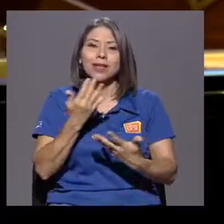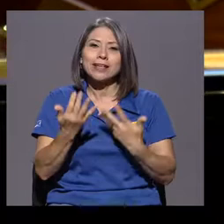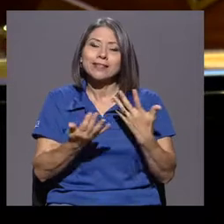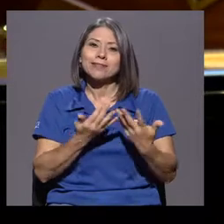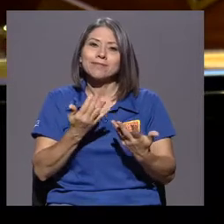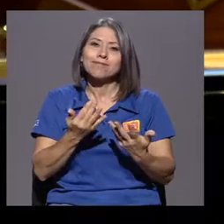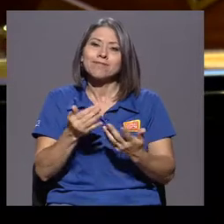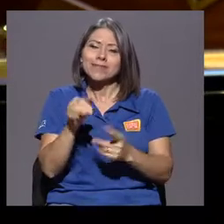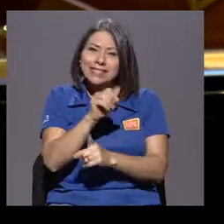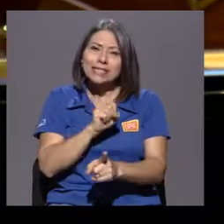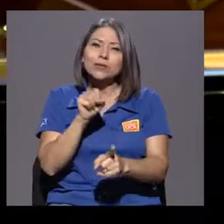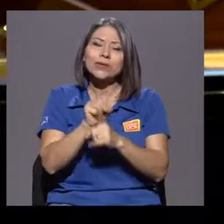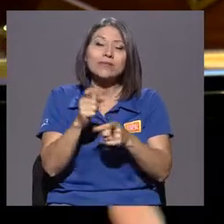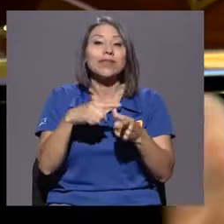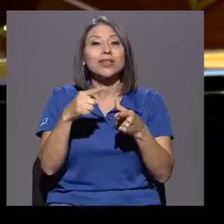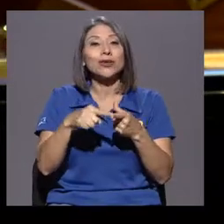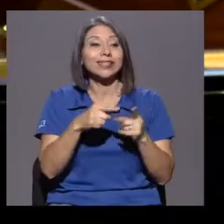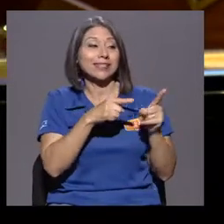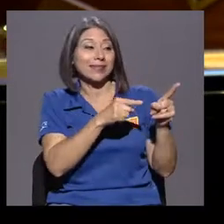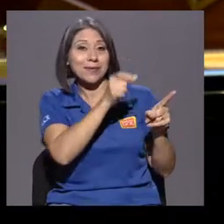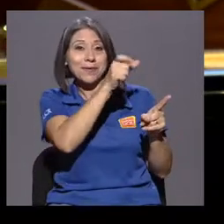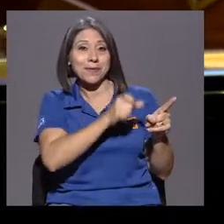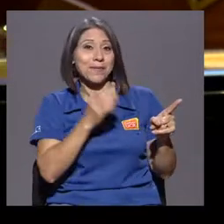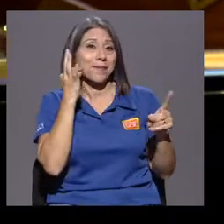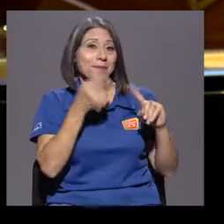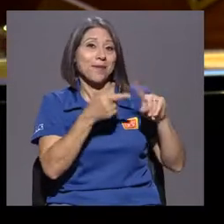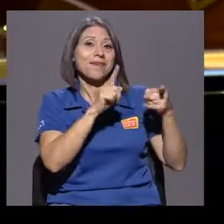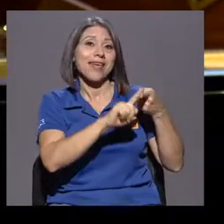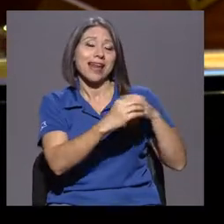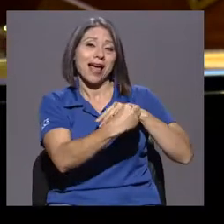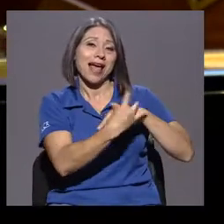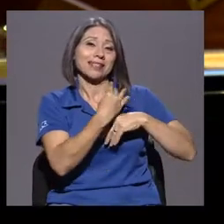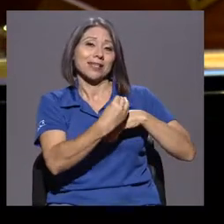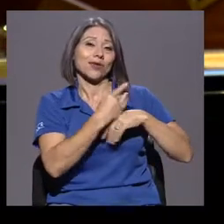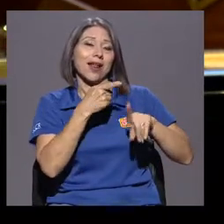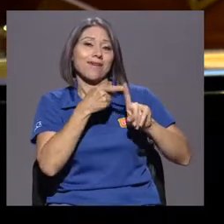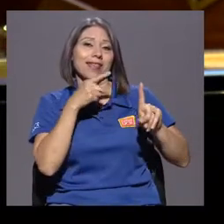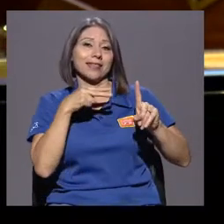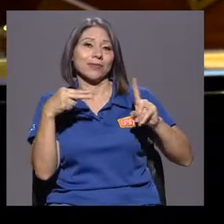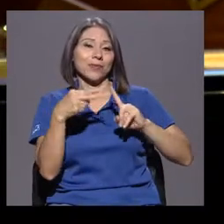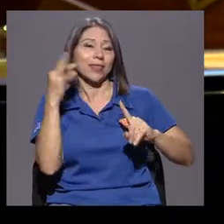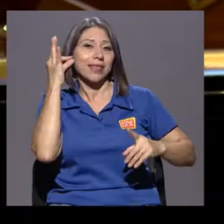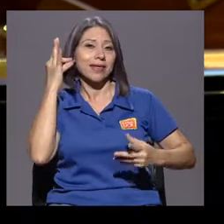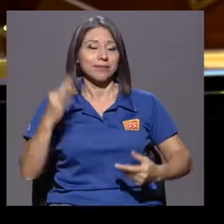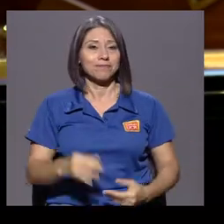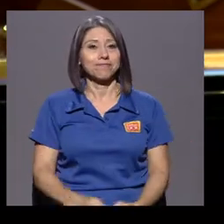propensión entonces vivían a mi asesor aval de su punto de vista de mujer